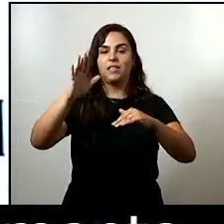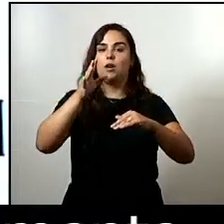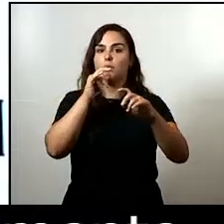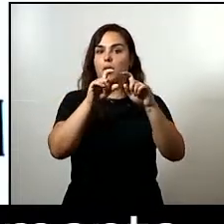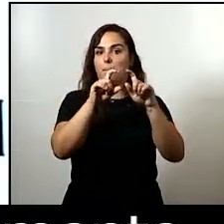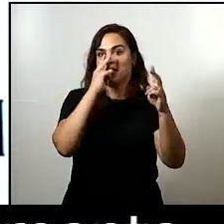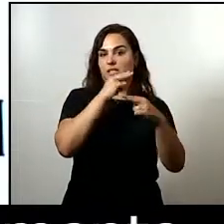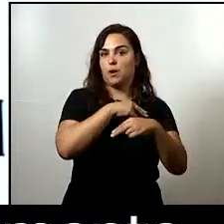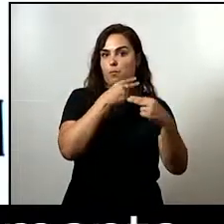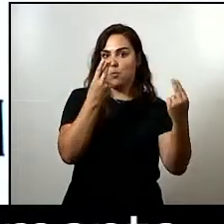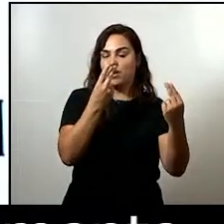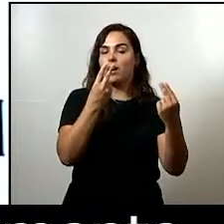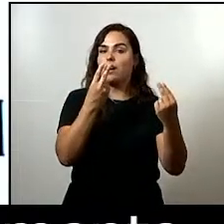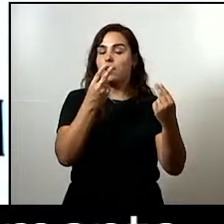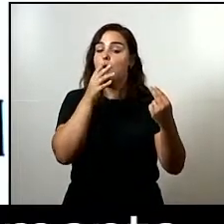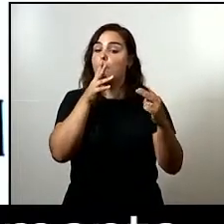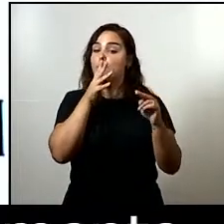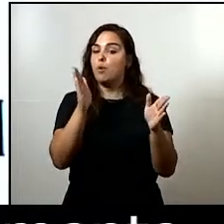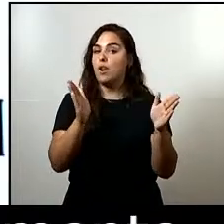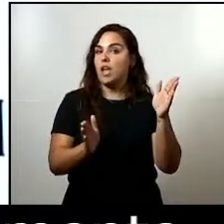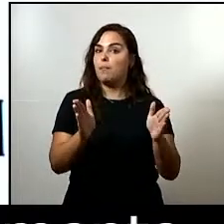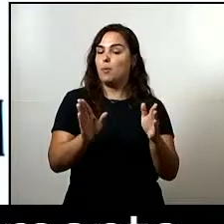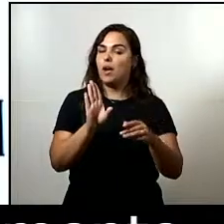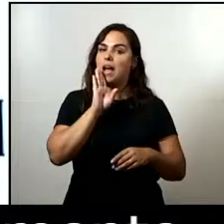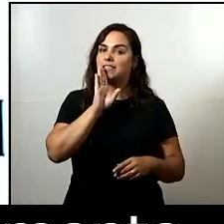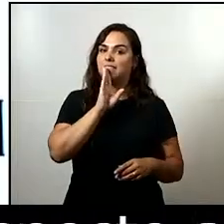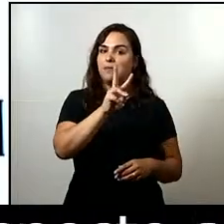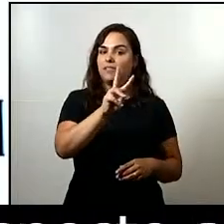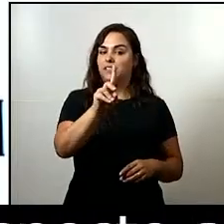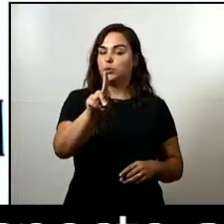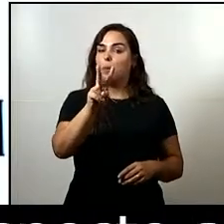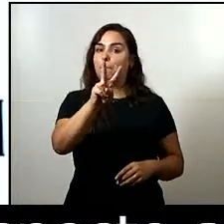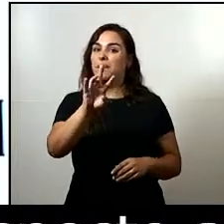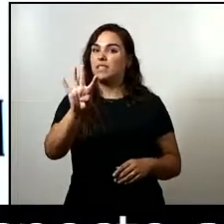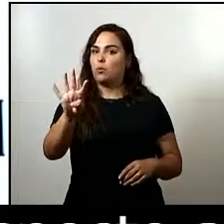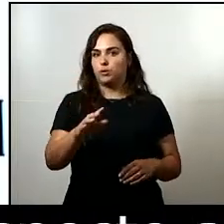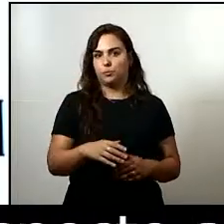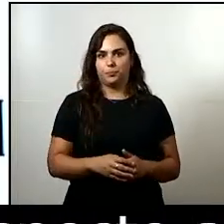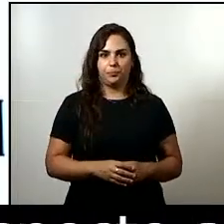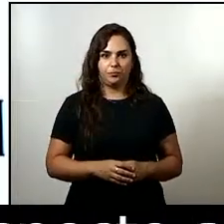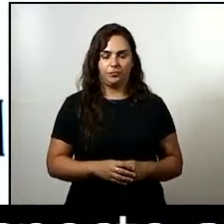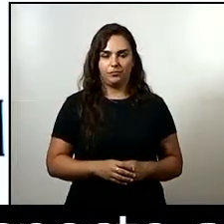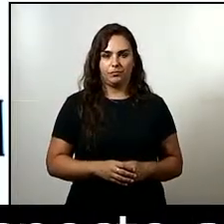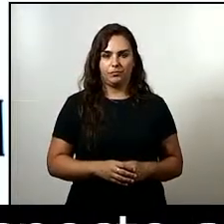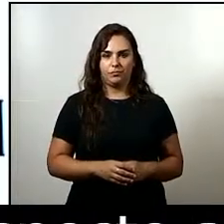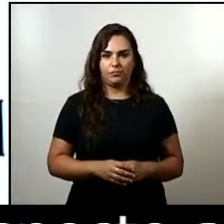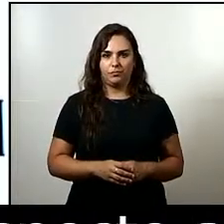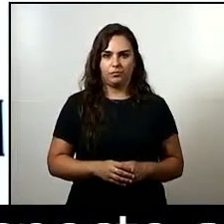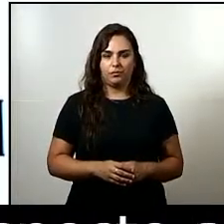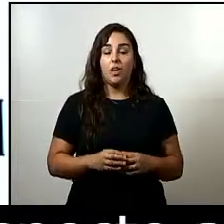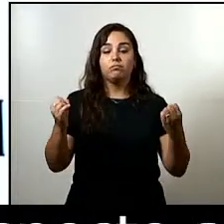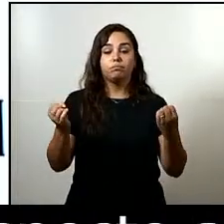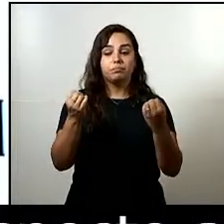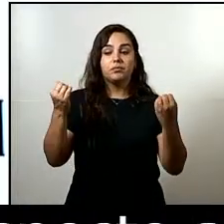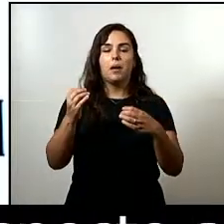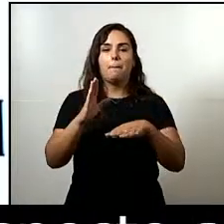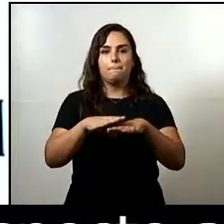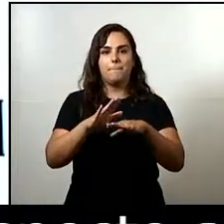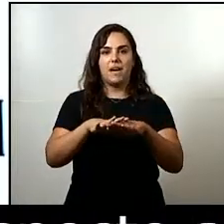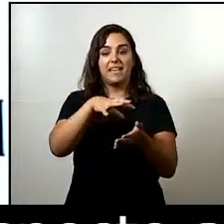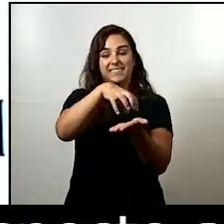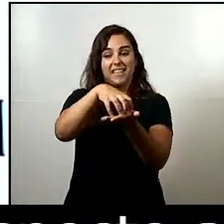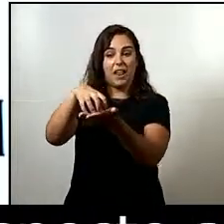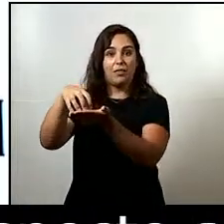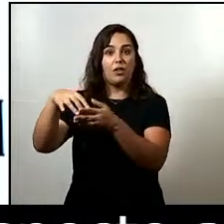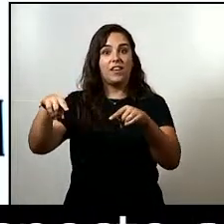empresa pública con respecto al periodo anterior 21-2024. Son para las acciones de apoyo a las instalaciones